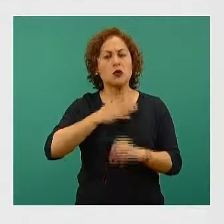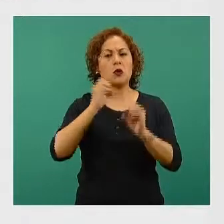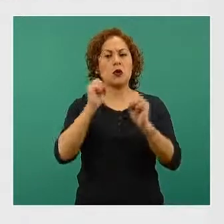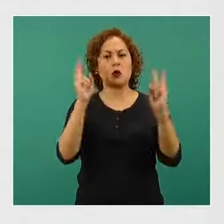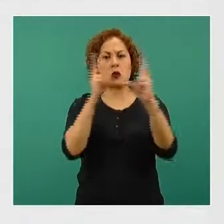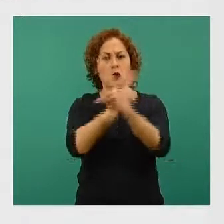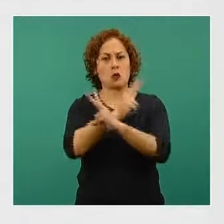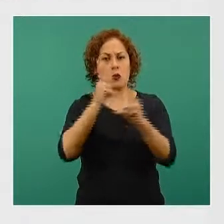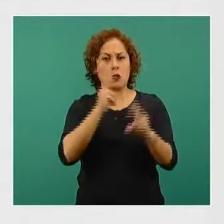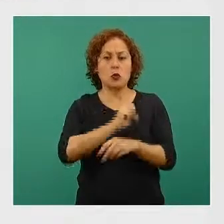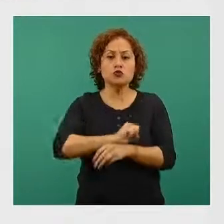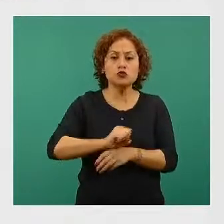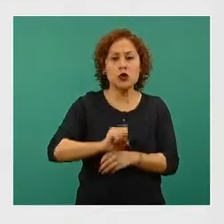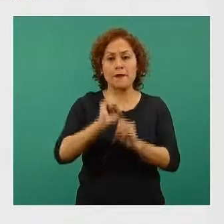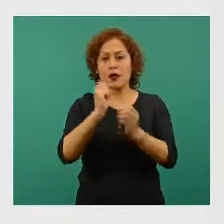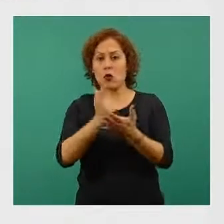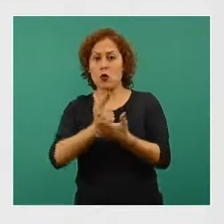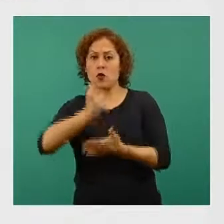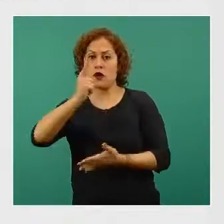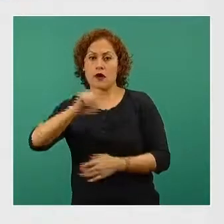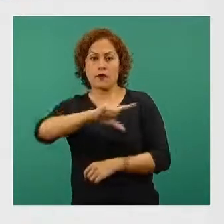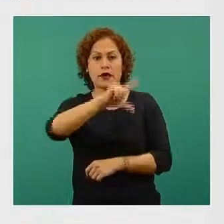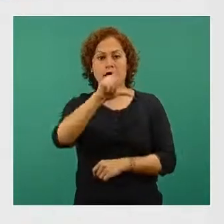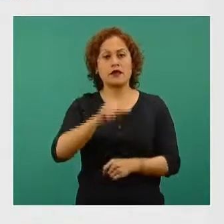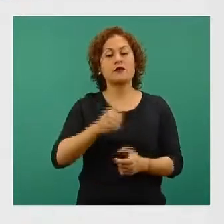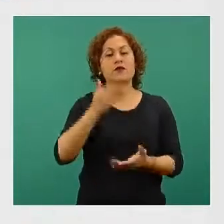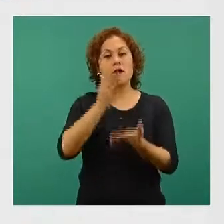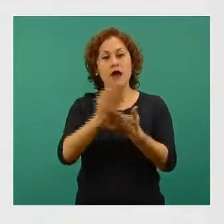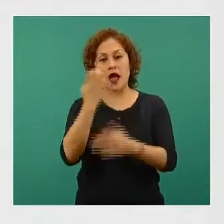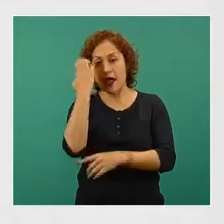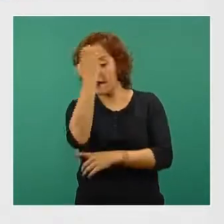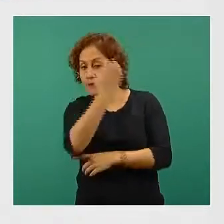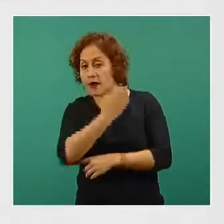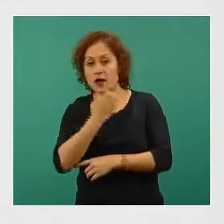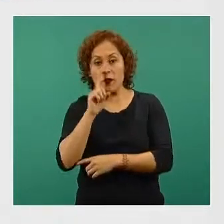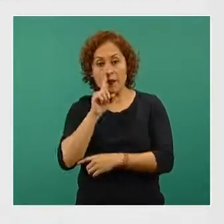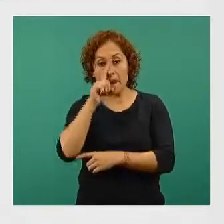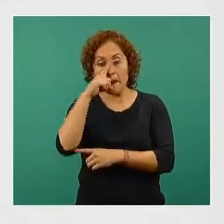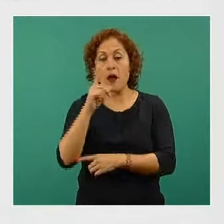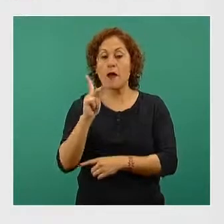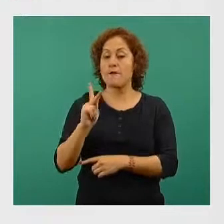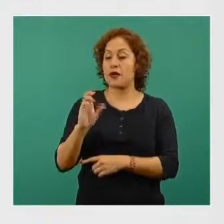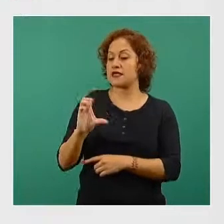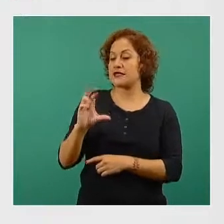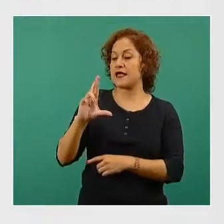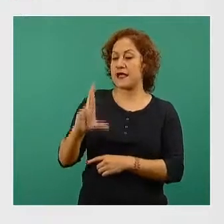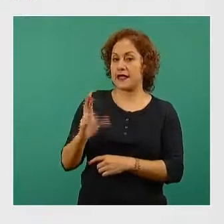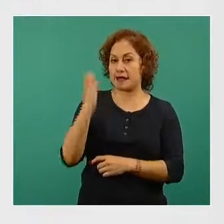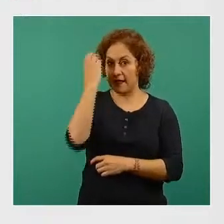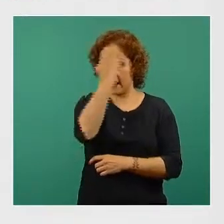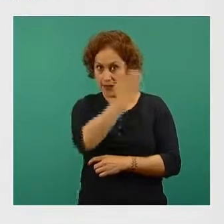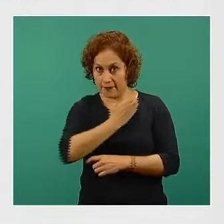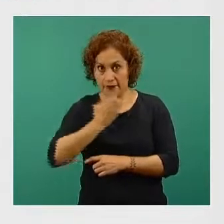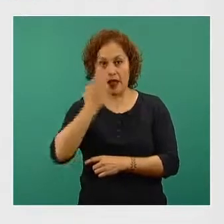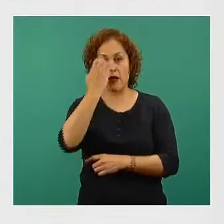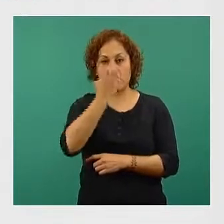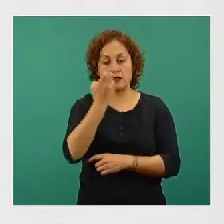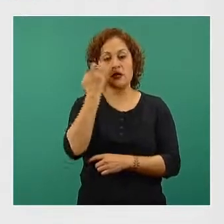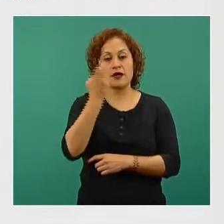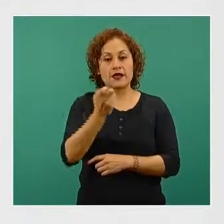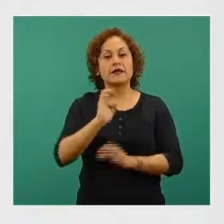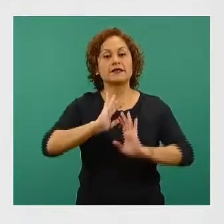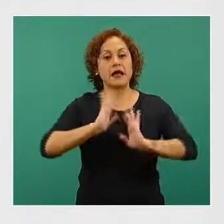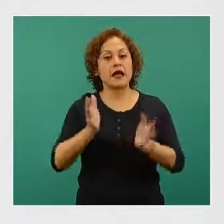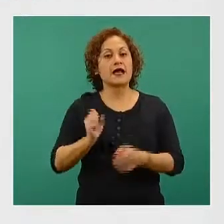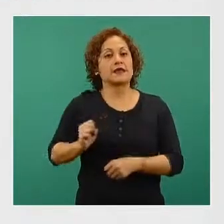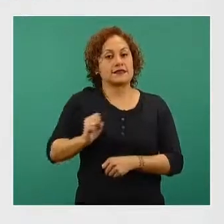por un resultado de laboratorio, una PCR, que es la prueba que tomamos en México como confirmatoria, o también ya a partir de fines